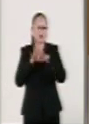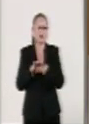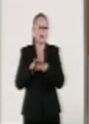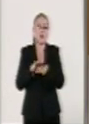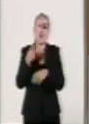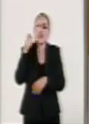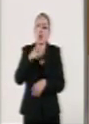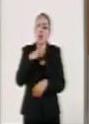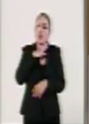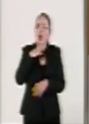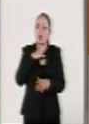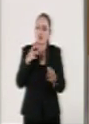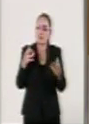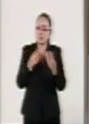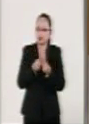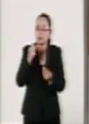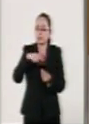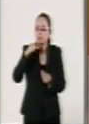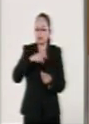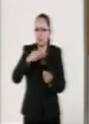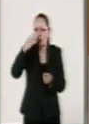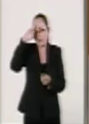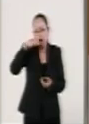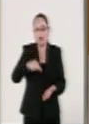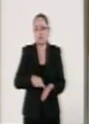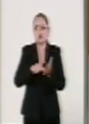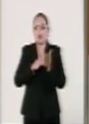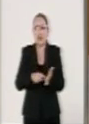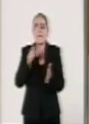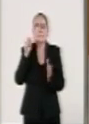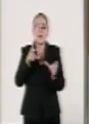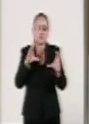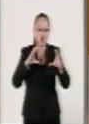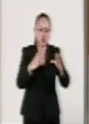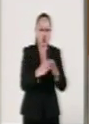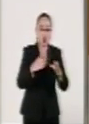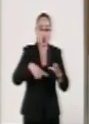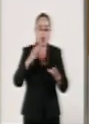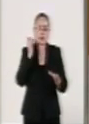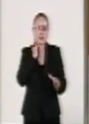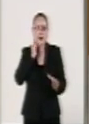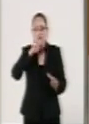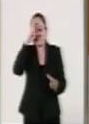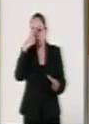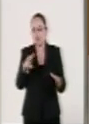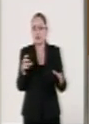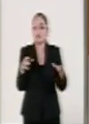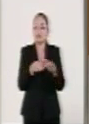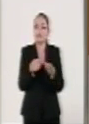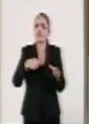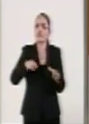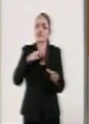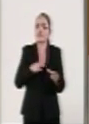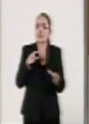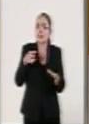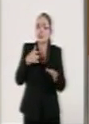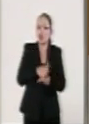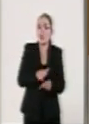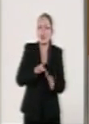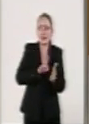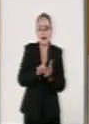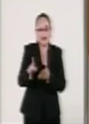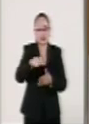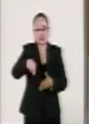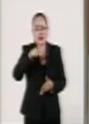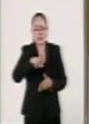sustento constitucional de la facultad para que el Congreso de la Unión emita la legislación general en materia de derechos